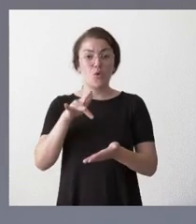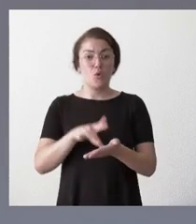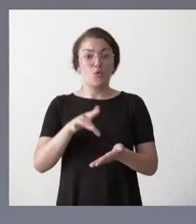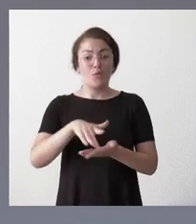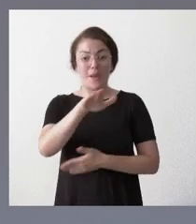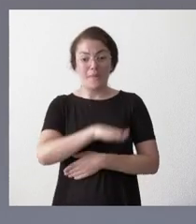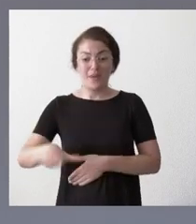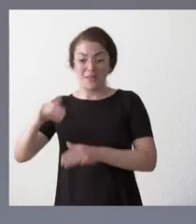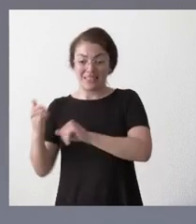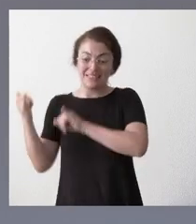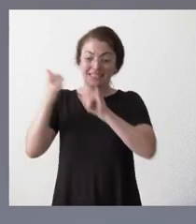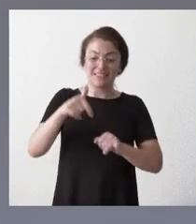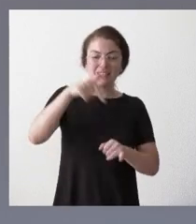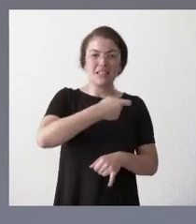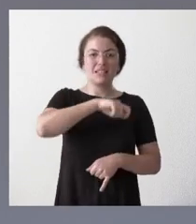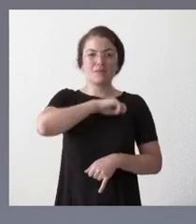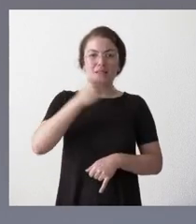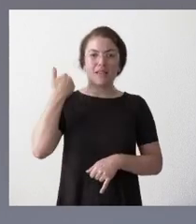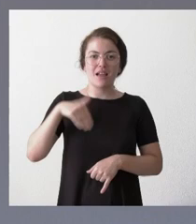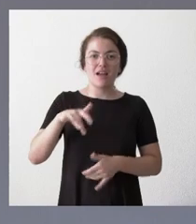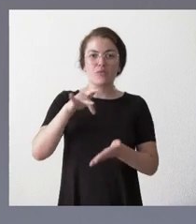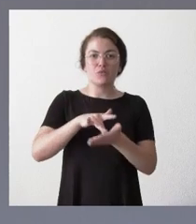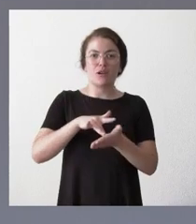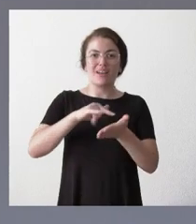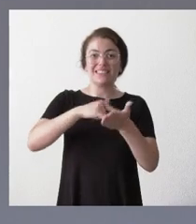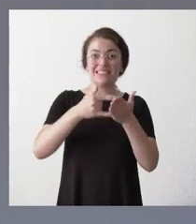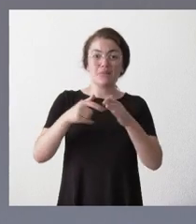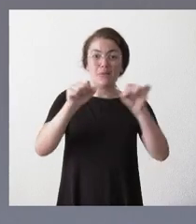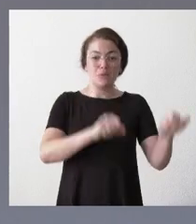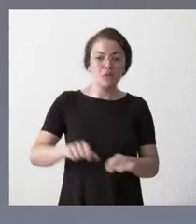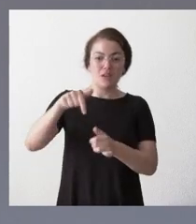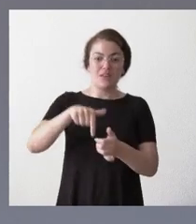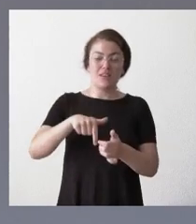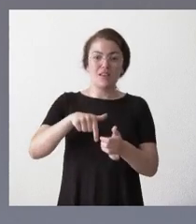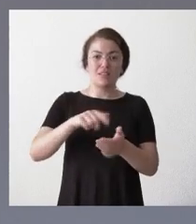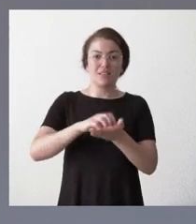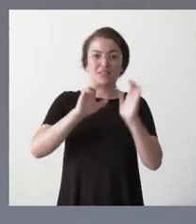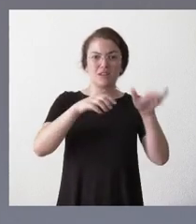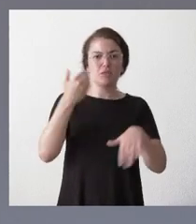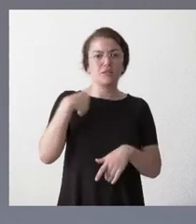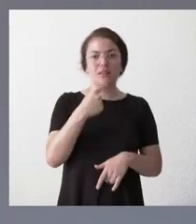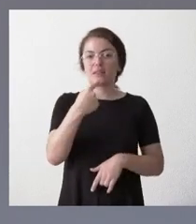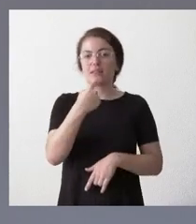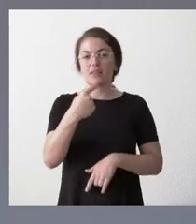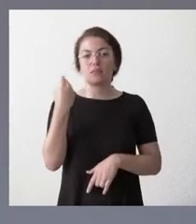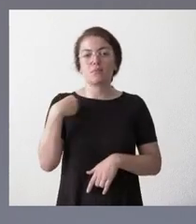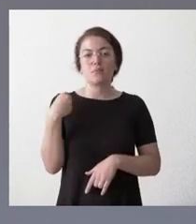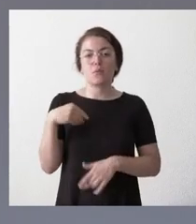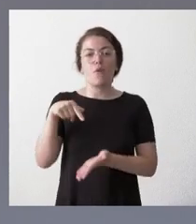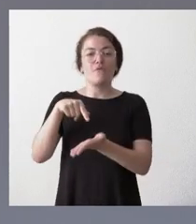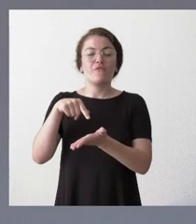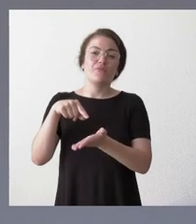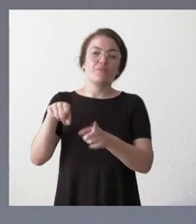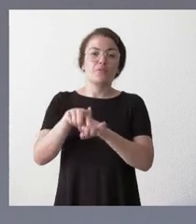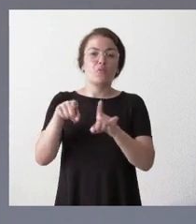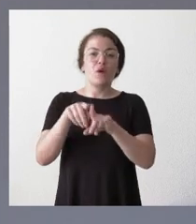de protección de la Junta de Castilla y León, se va dando traslado a la Fiscalía y al Consulado de Ucrania de todas